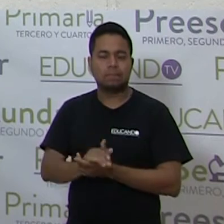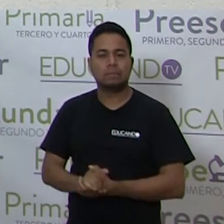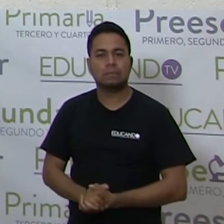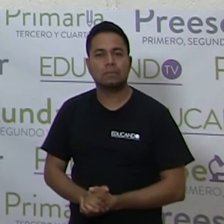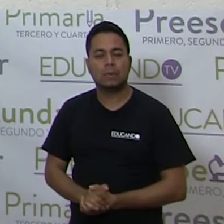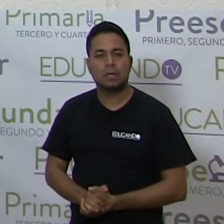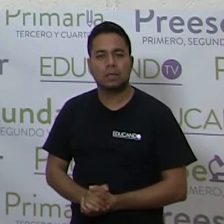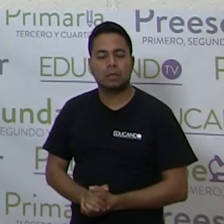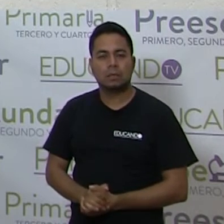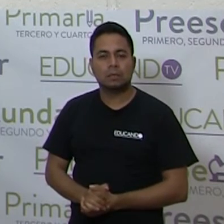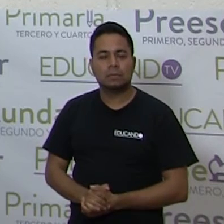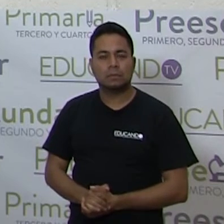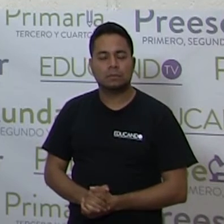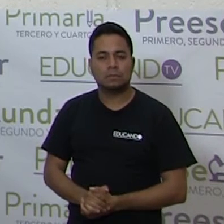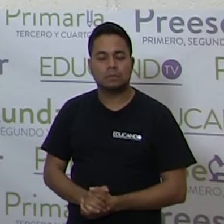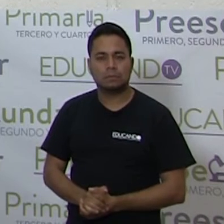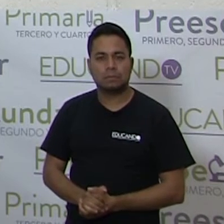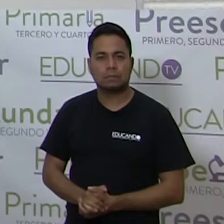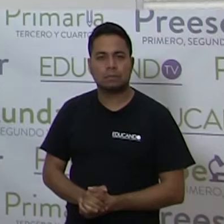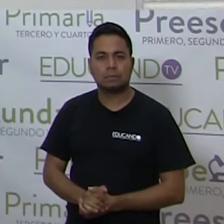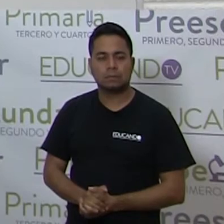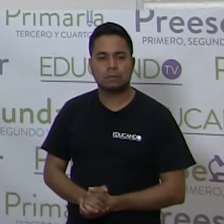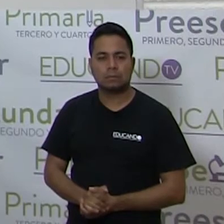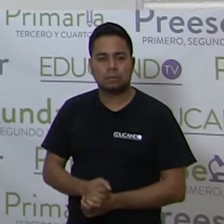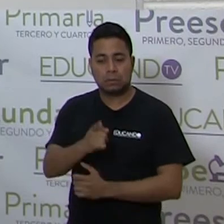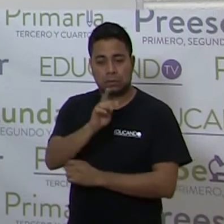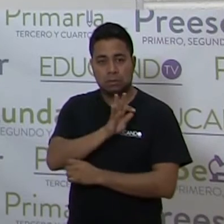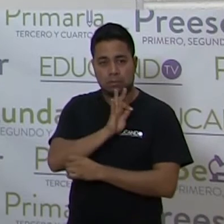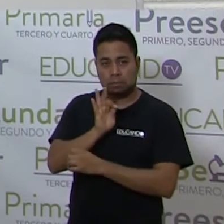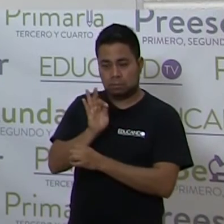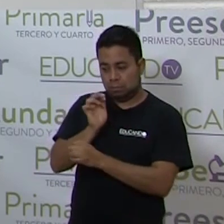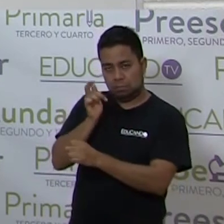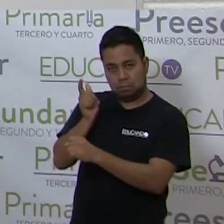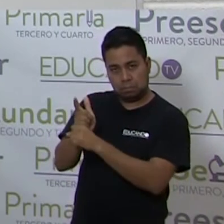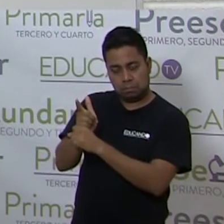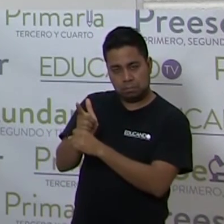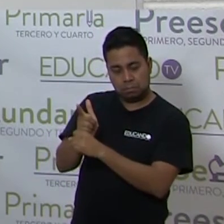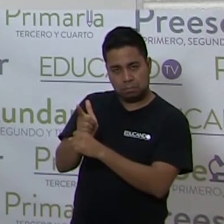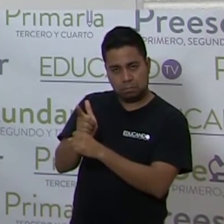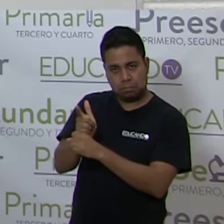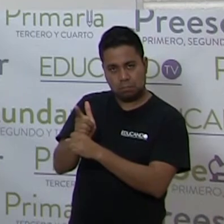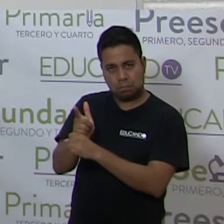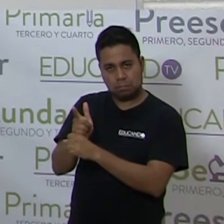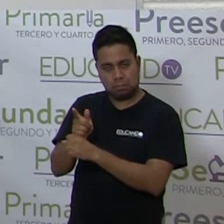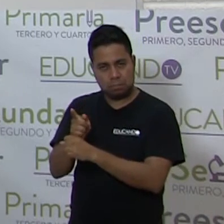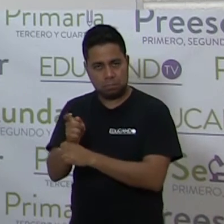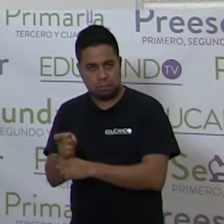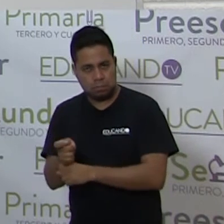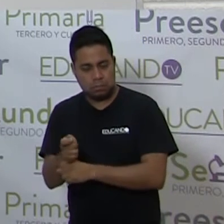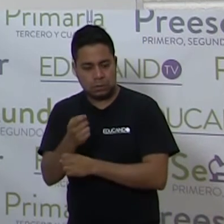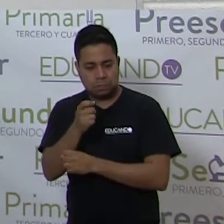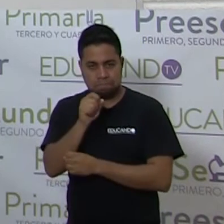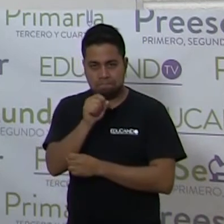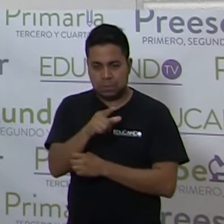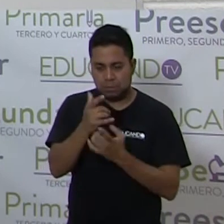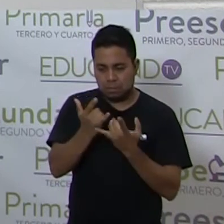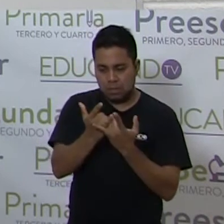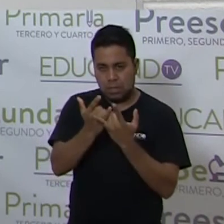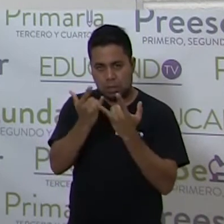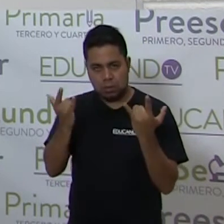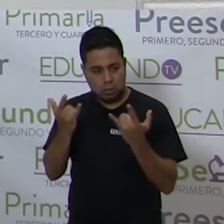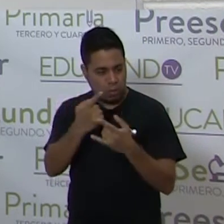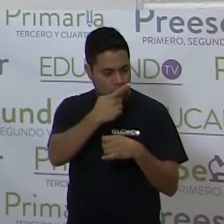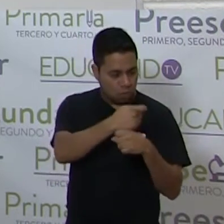Pues bien, ustedes se han podido percatar cómo esta misma